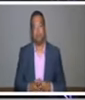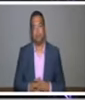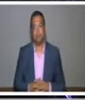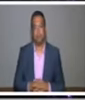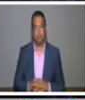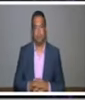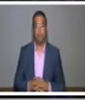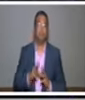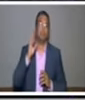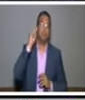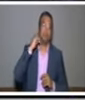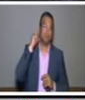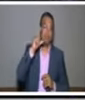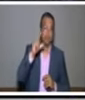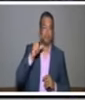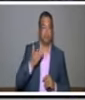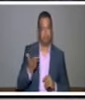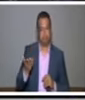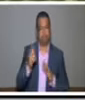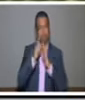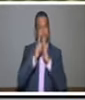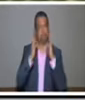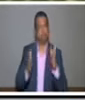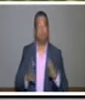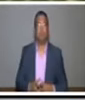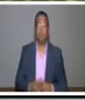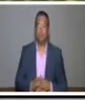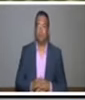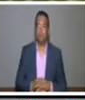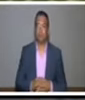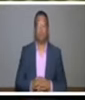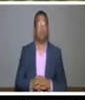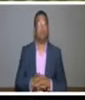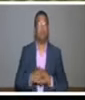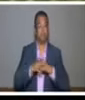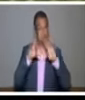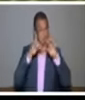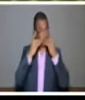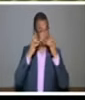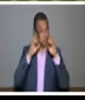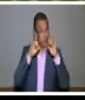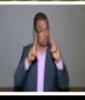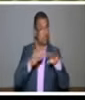María de Lourdes Santiago, licenciada. Nunca el Departamento de Educación había